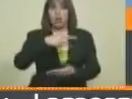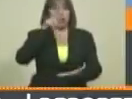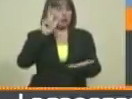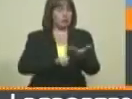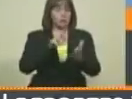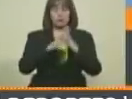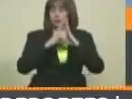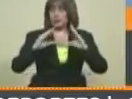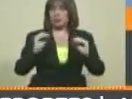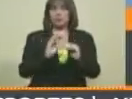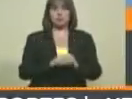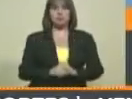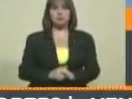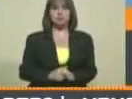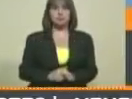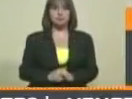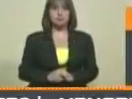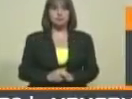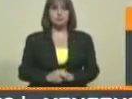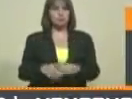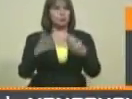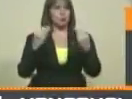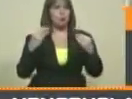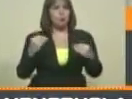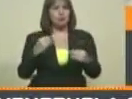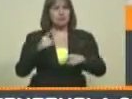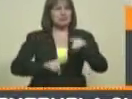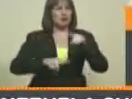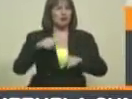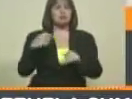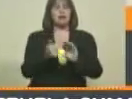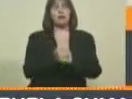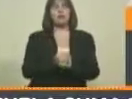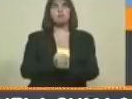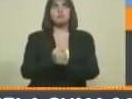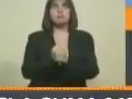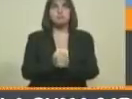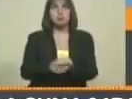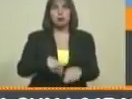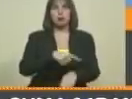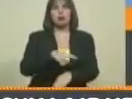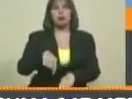todas. Hay muchas cosas que han ido lento, que no debieron haber ido tan lento.